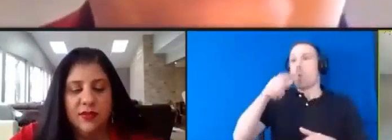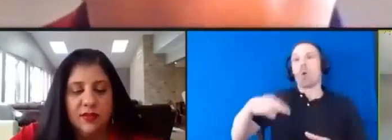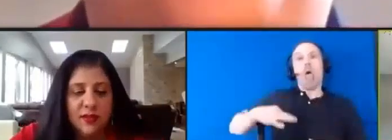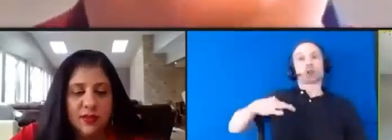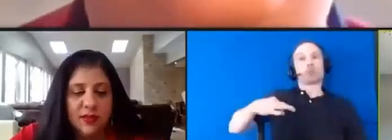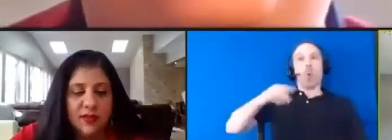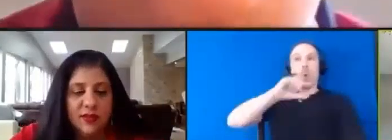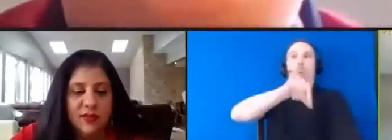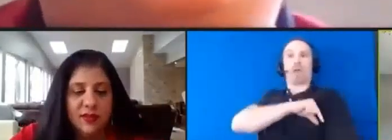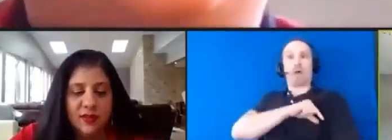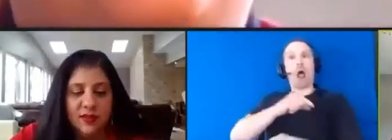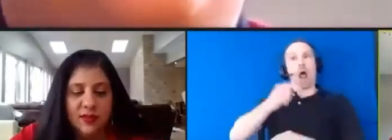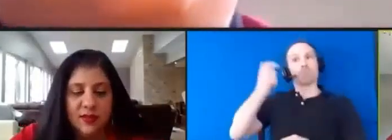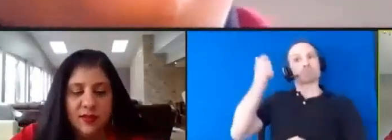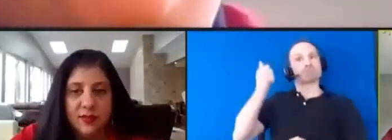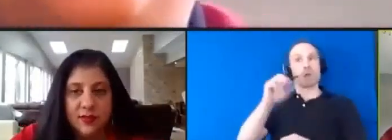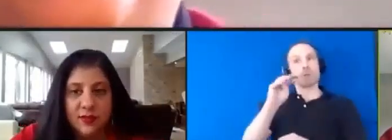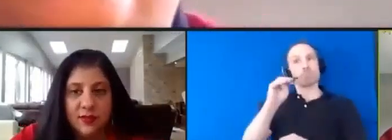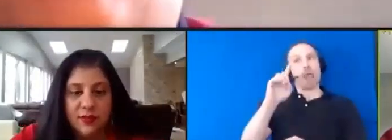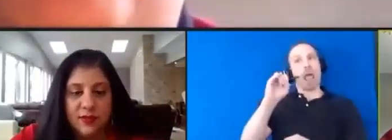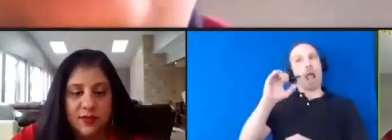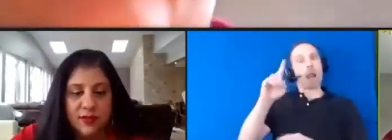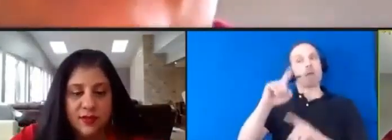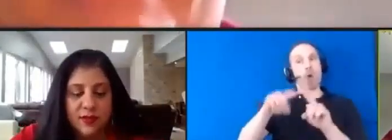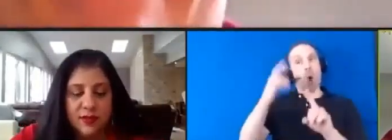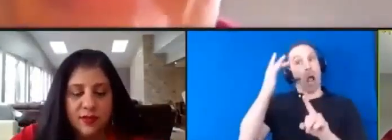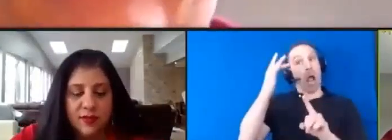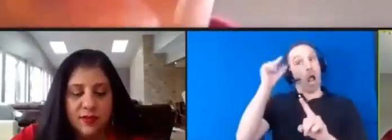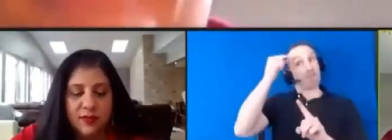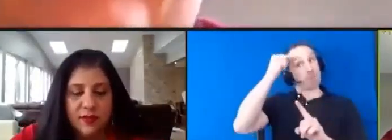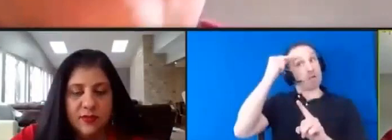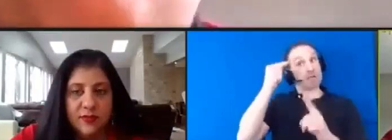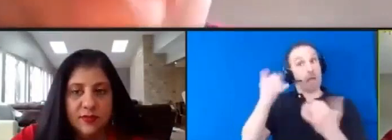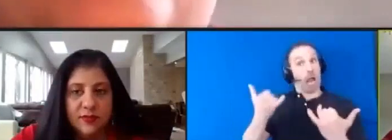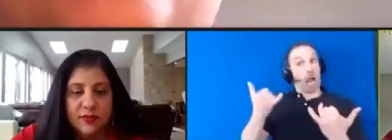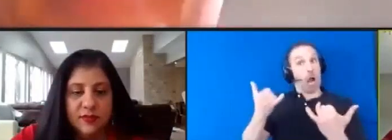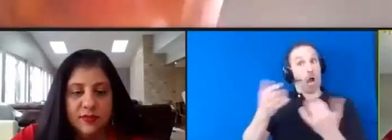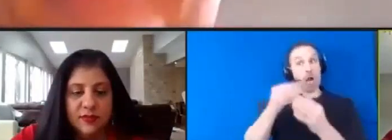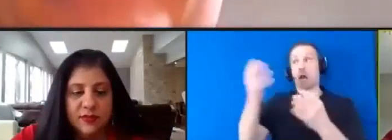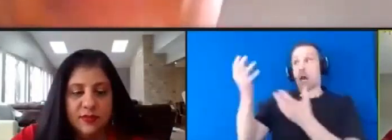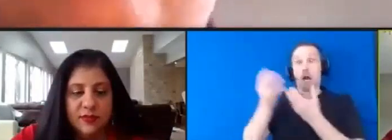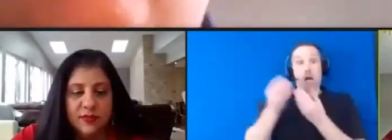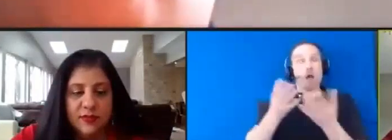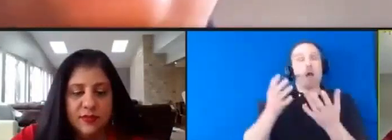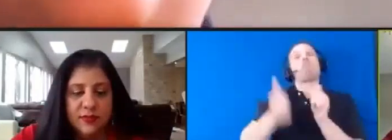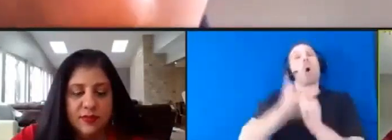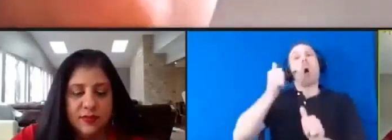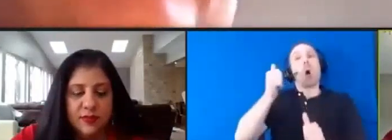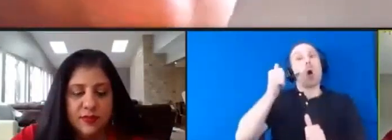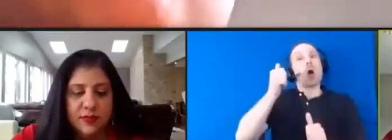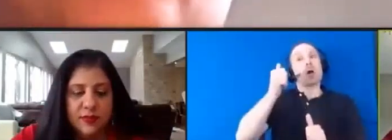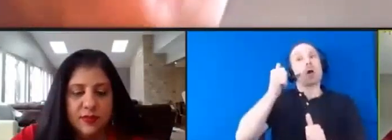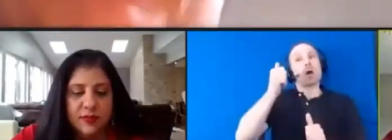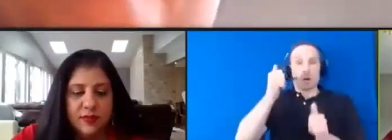que se hace normalmente normalmente no se hace así el gobierno recibe una pequeña porción